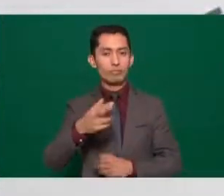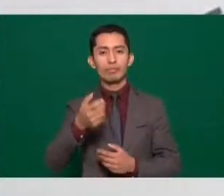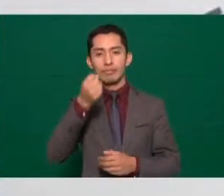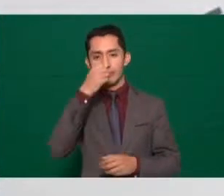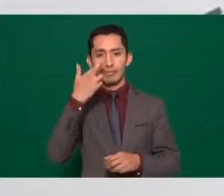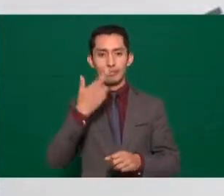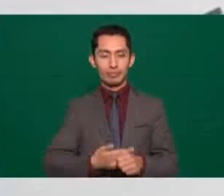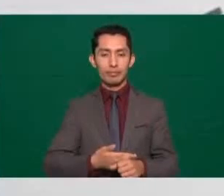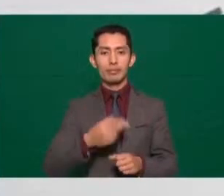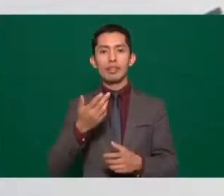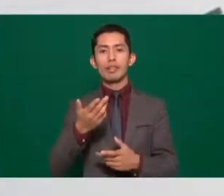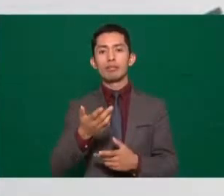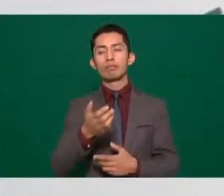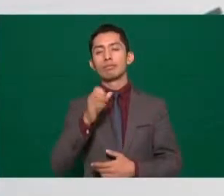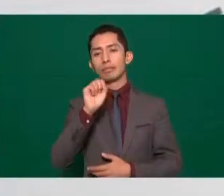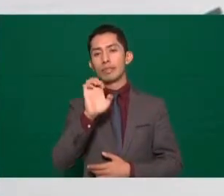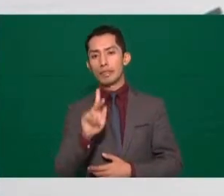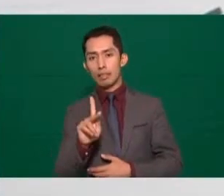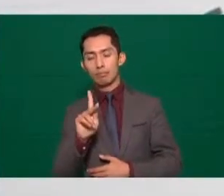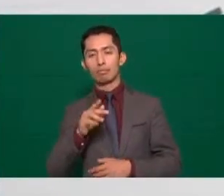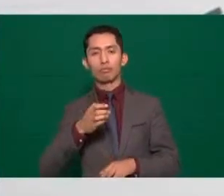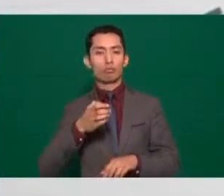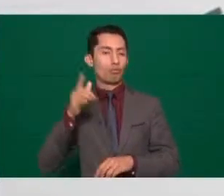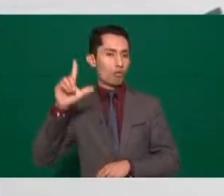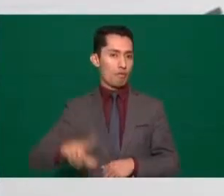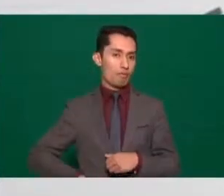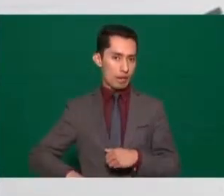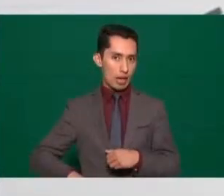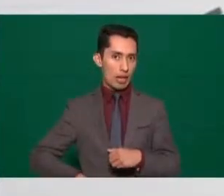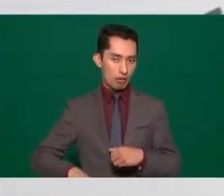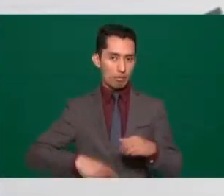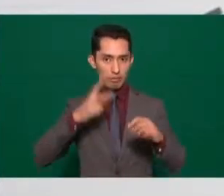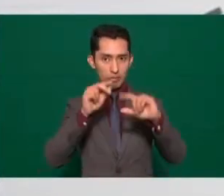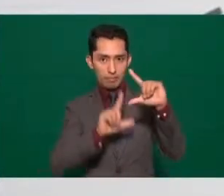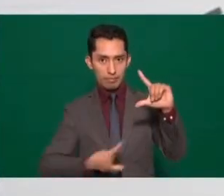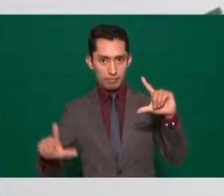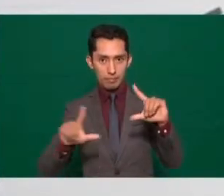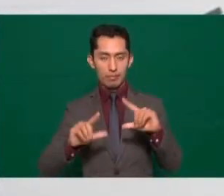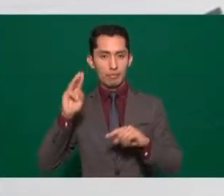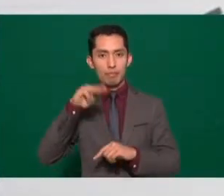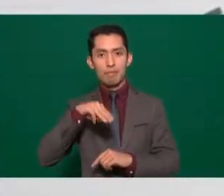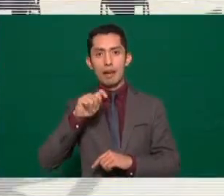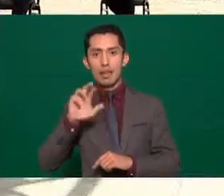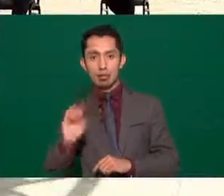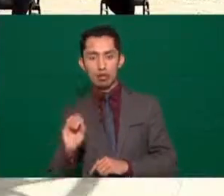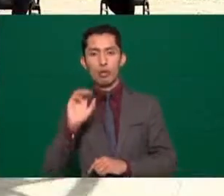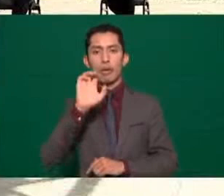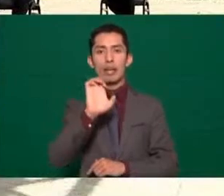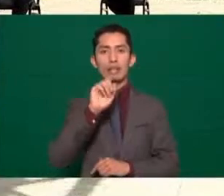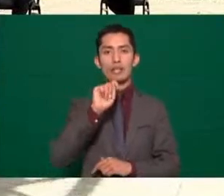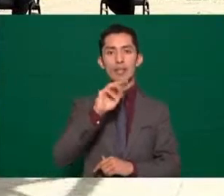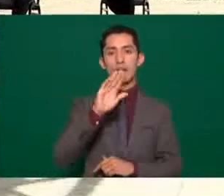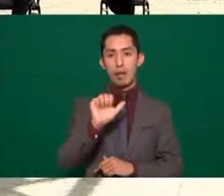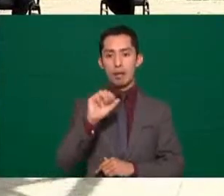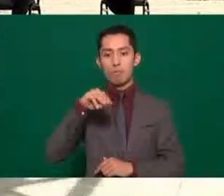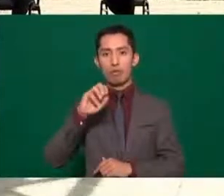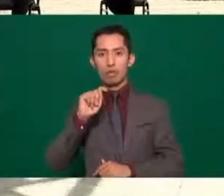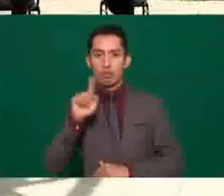secretario de Educación Pública del Gobierno de la República, maestro Esteban Moctezuma